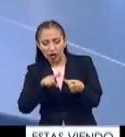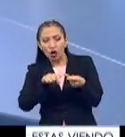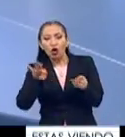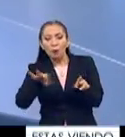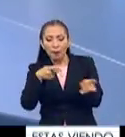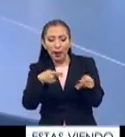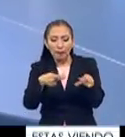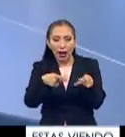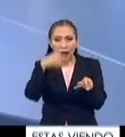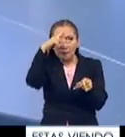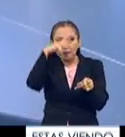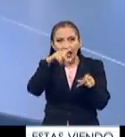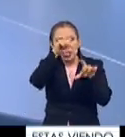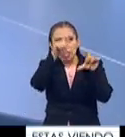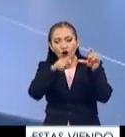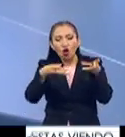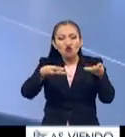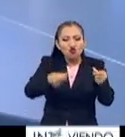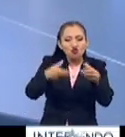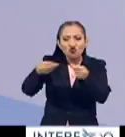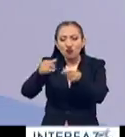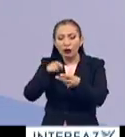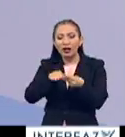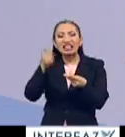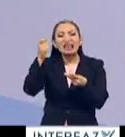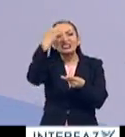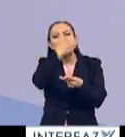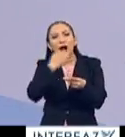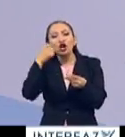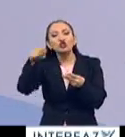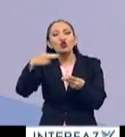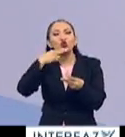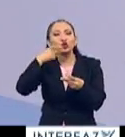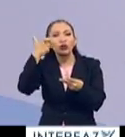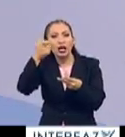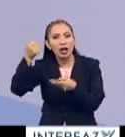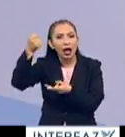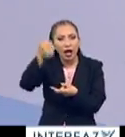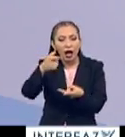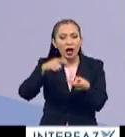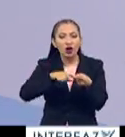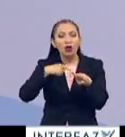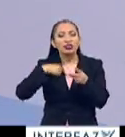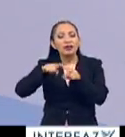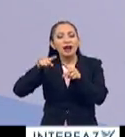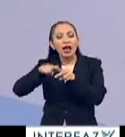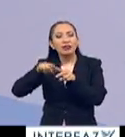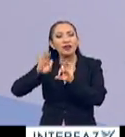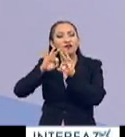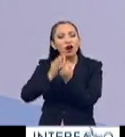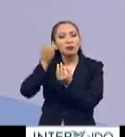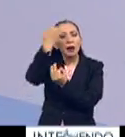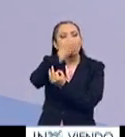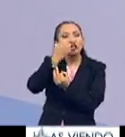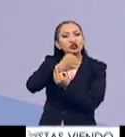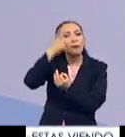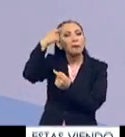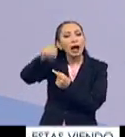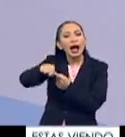la planeación nacional, qué significa la evaluación del desempeño, diferentes metodologías para evaluación del